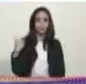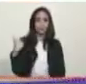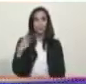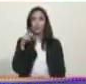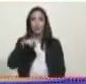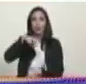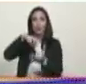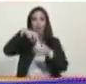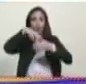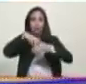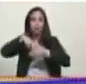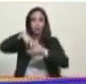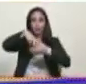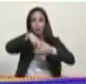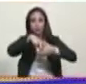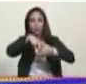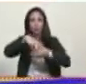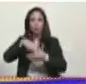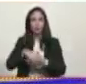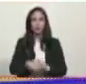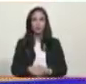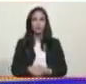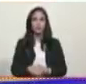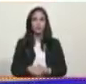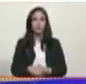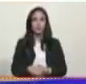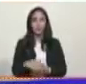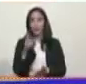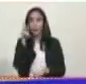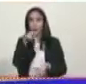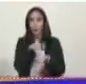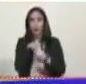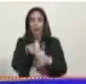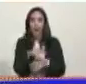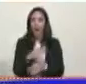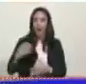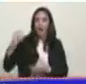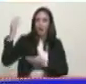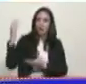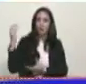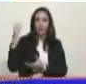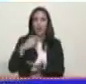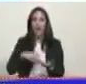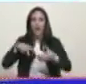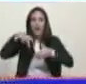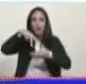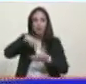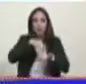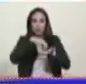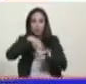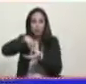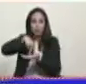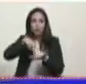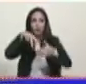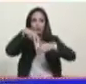surf. Y él llegaba a trabajar con la tabla y la ponía a un lado y a trabajar.